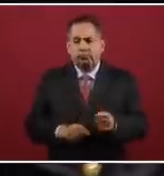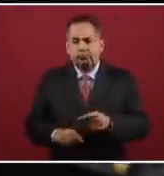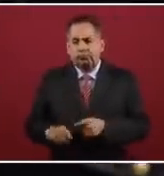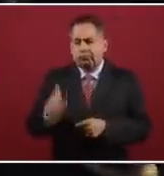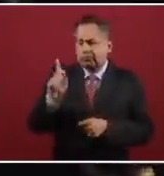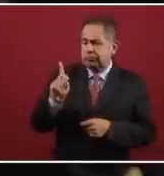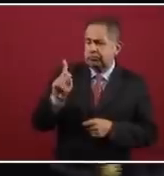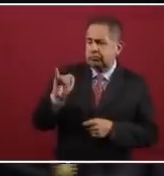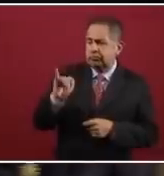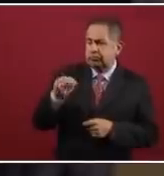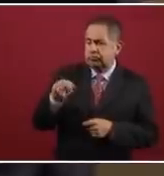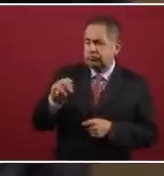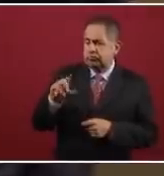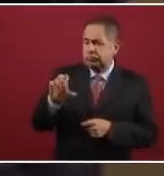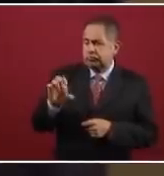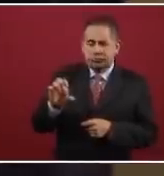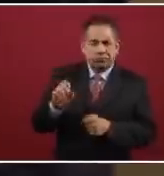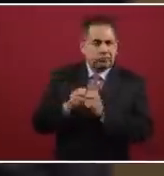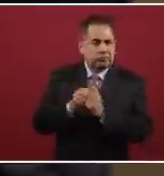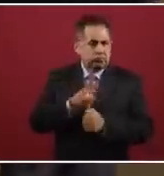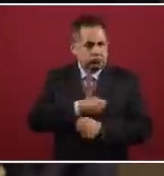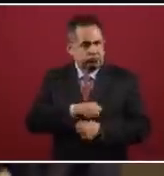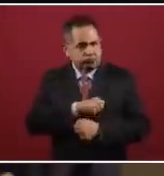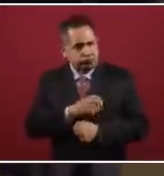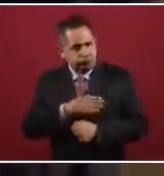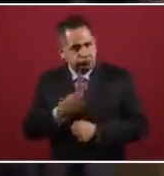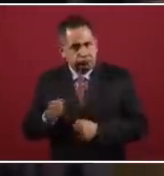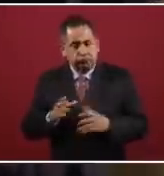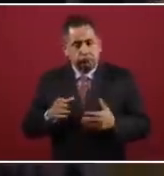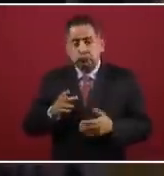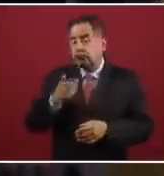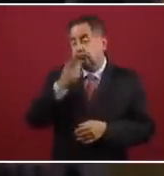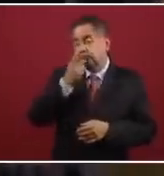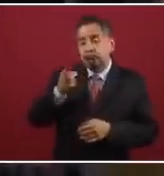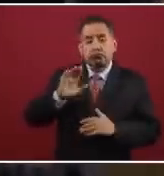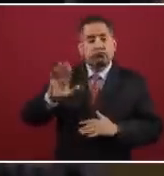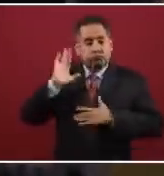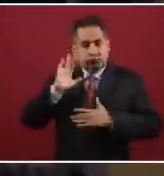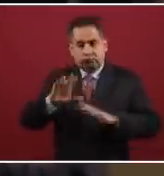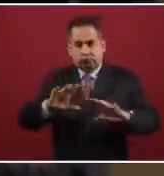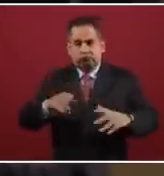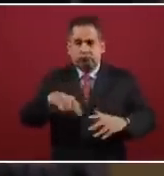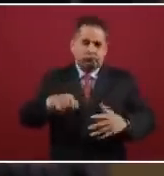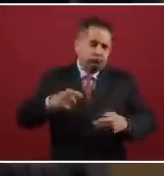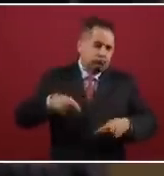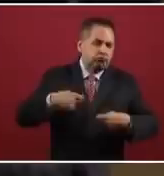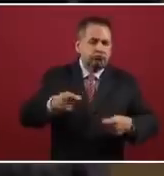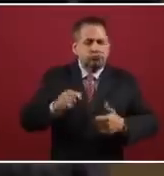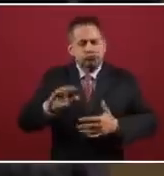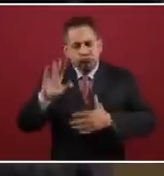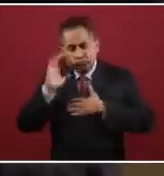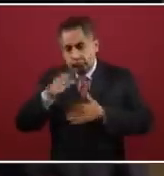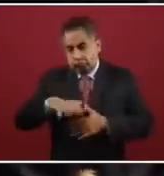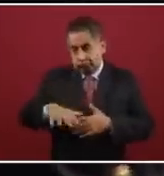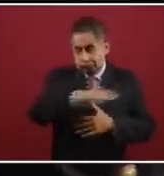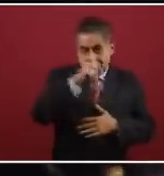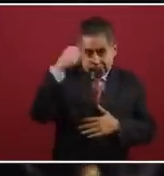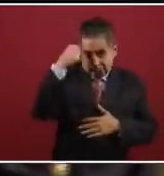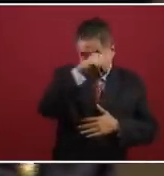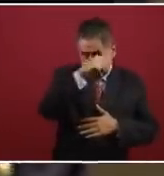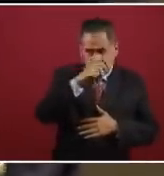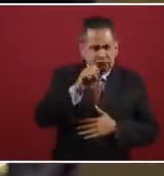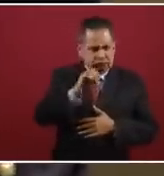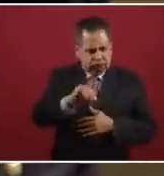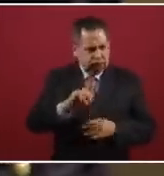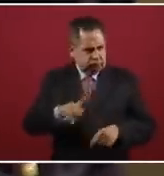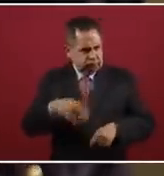pinole nutritivo y supuestamente se les prometió a esta comunidad Tarahumara que se les iba a